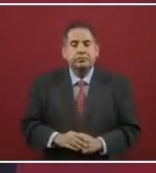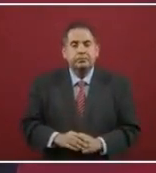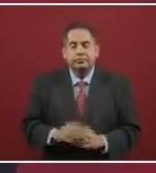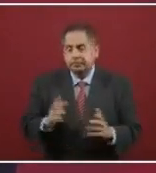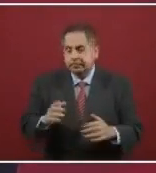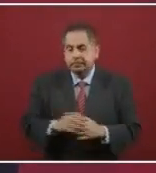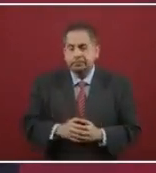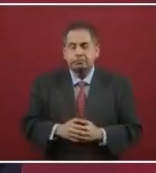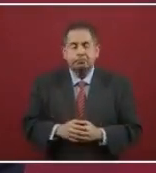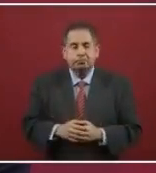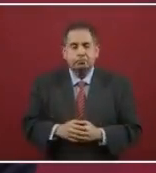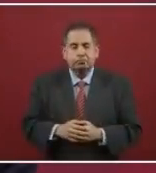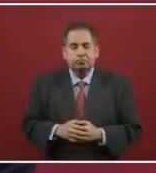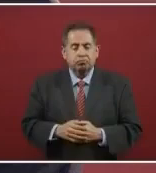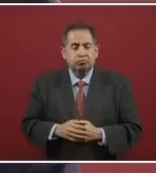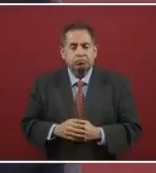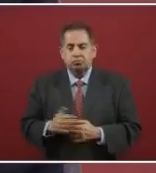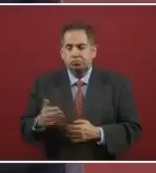a dar como hecho